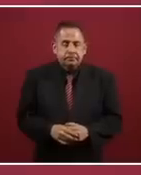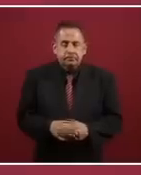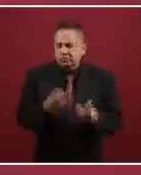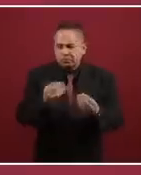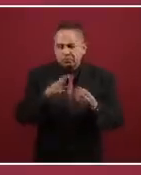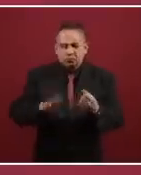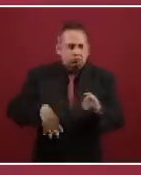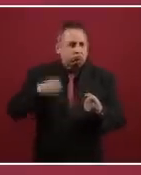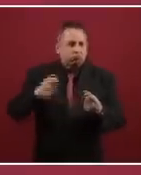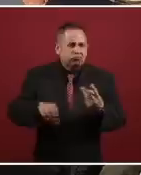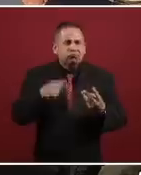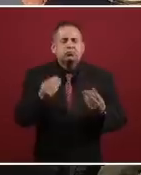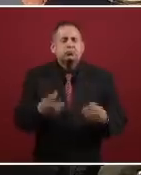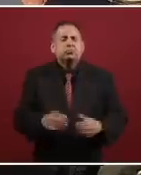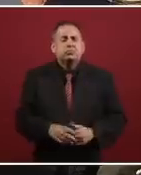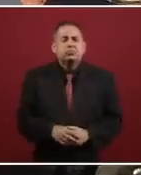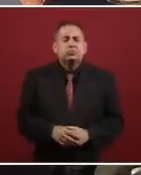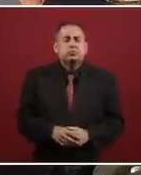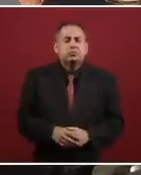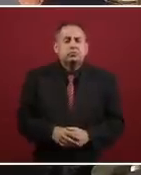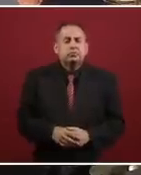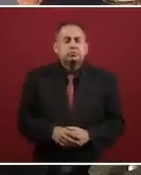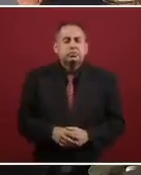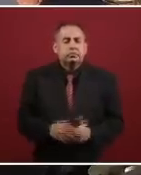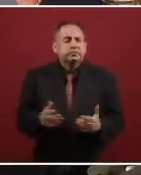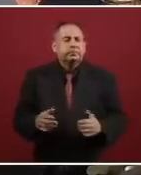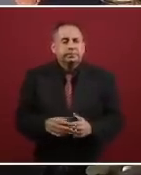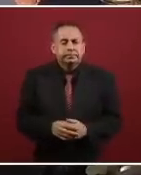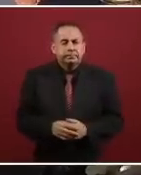muchos abusos. Entonces,